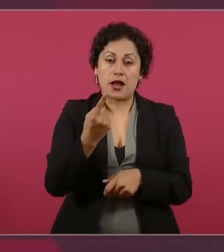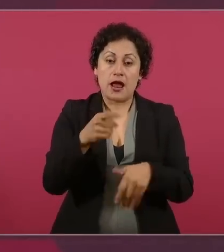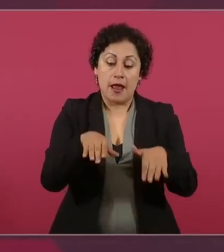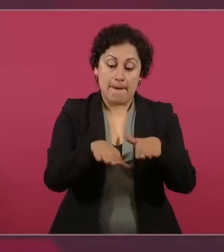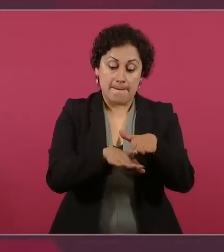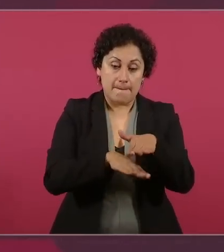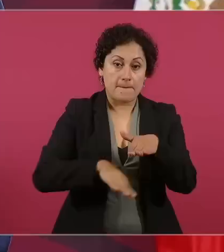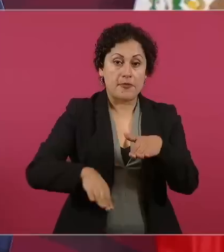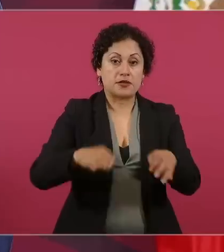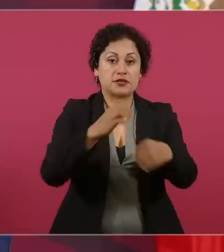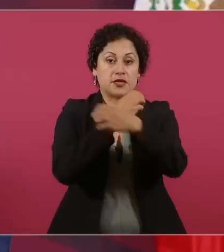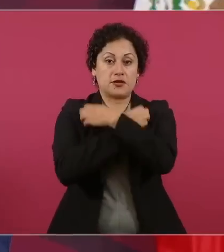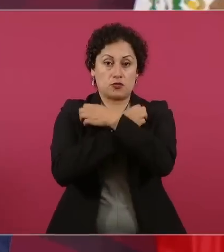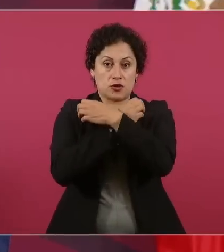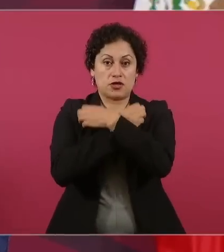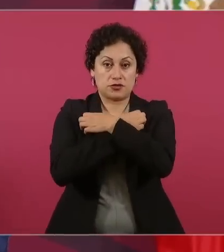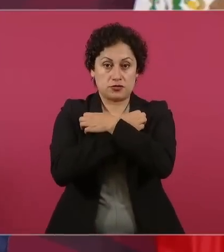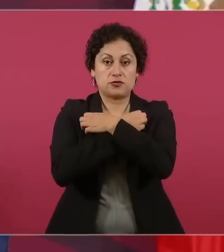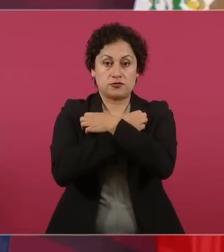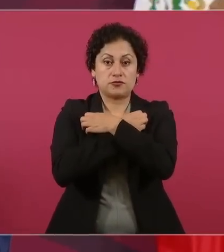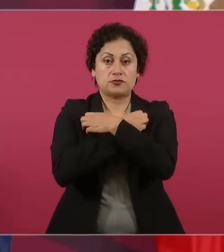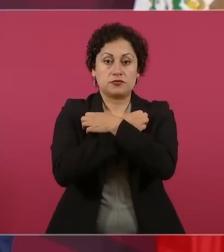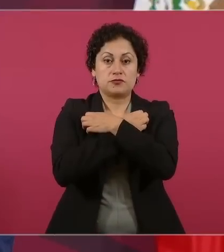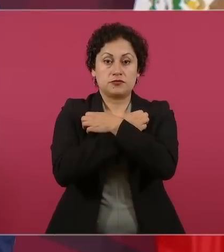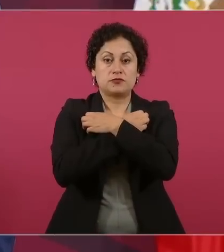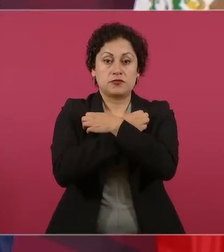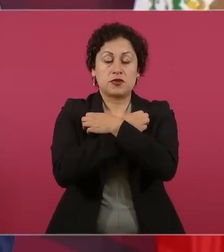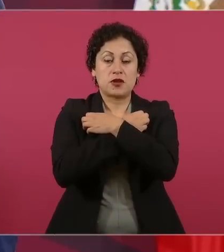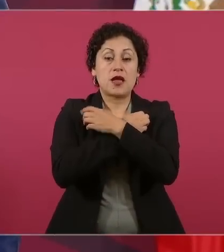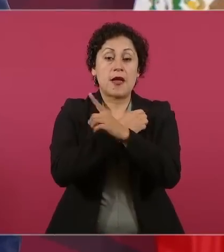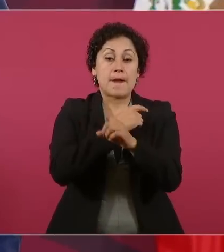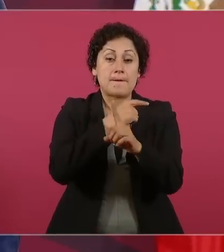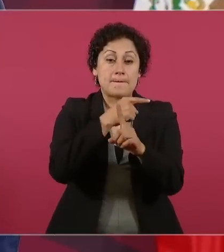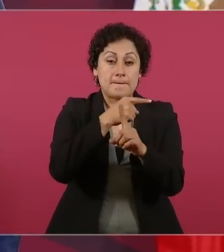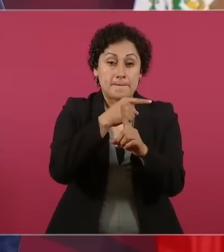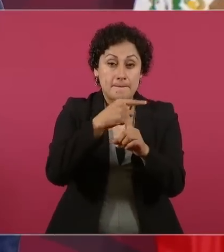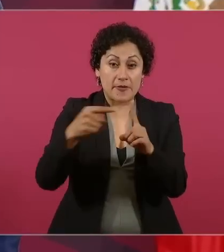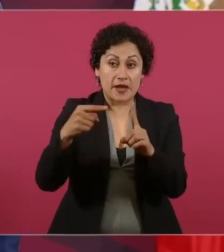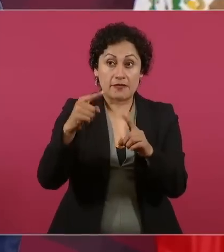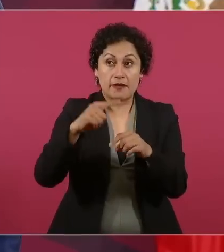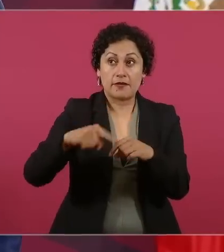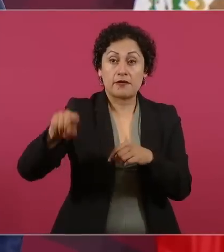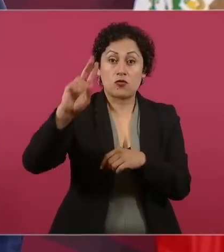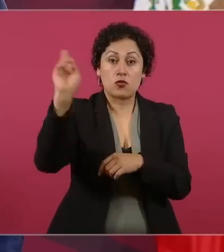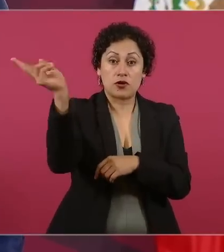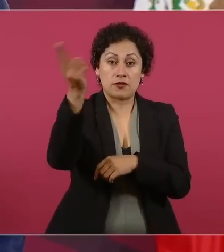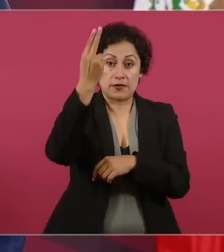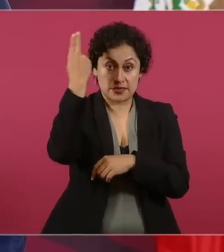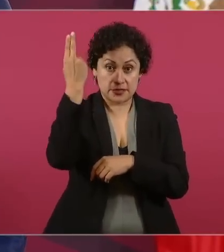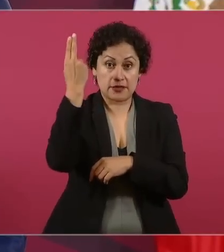es universal, es a todos, pero en educación básica no.